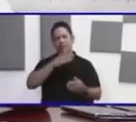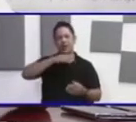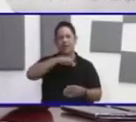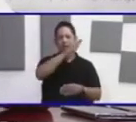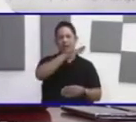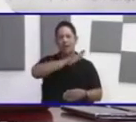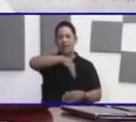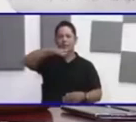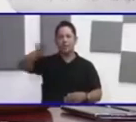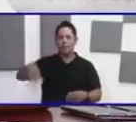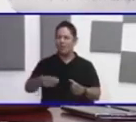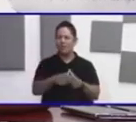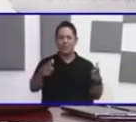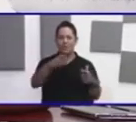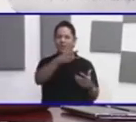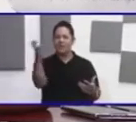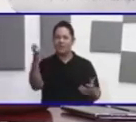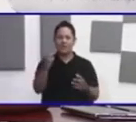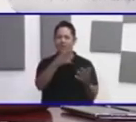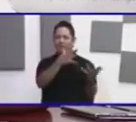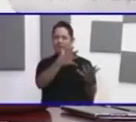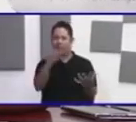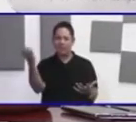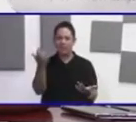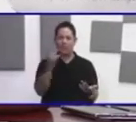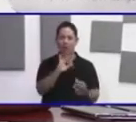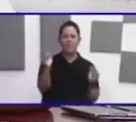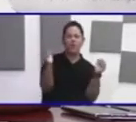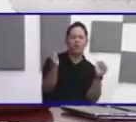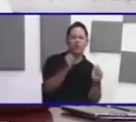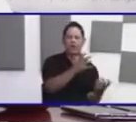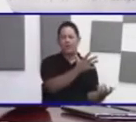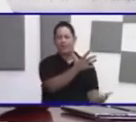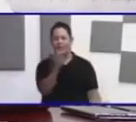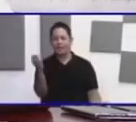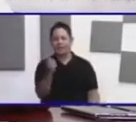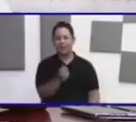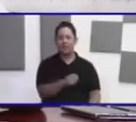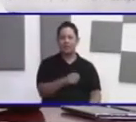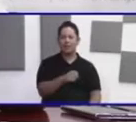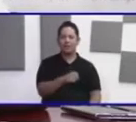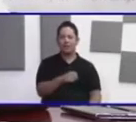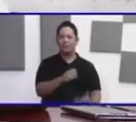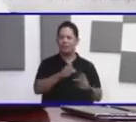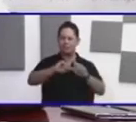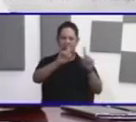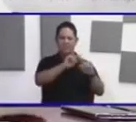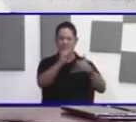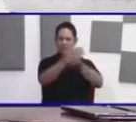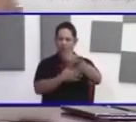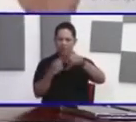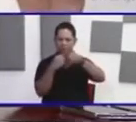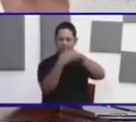el Distrito Capital me pidió 1.500, Valle del Cauca pidió, Atlántico pidió, y donde nos íbamos, eso